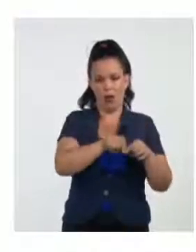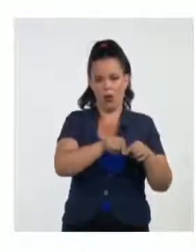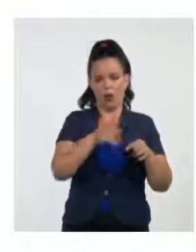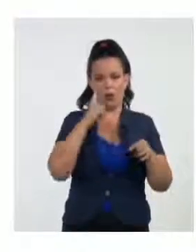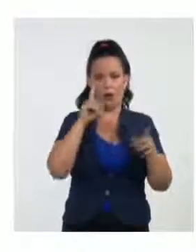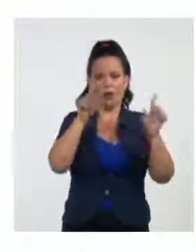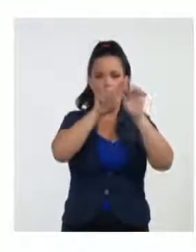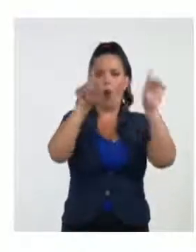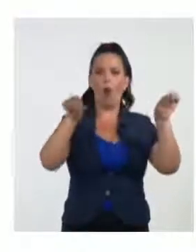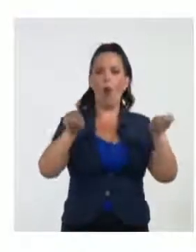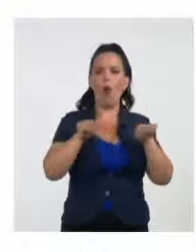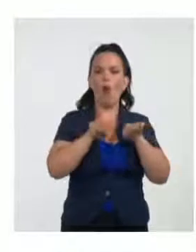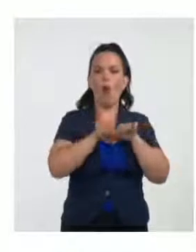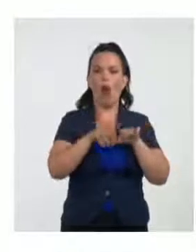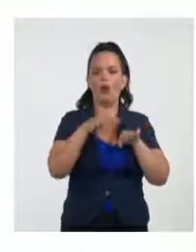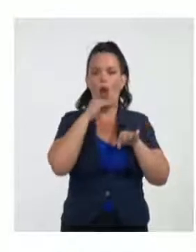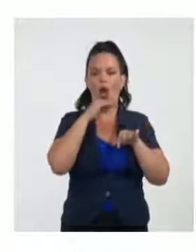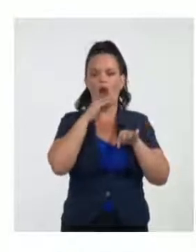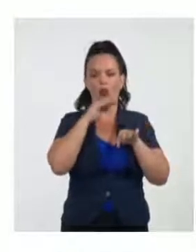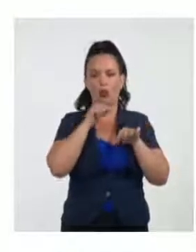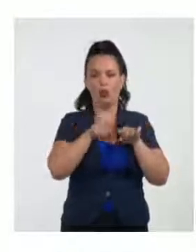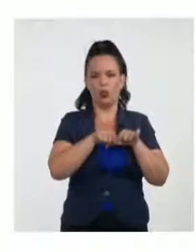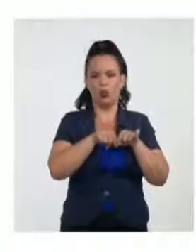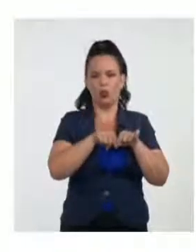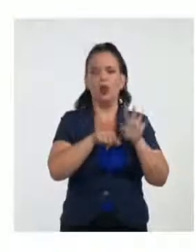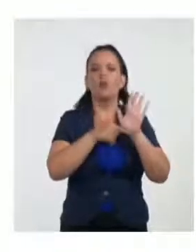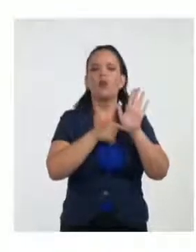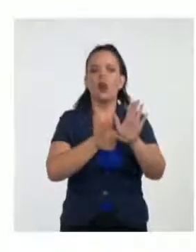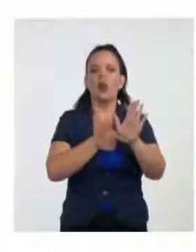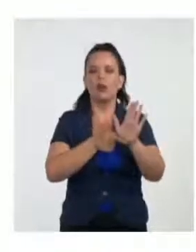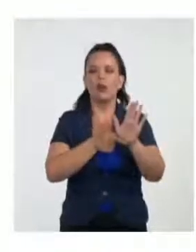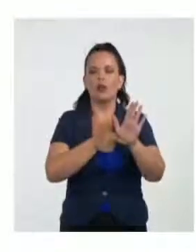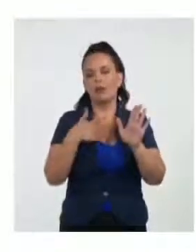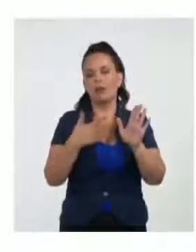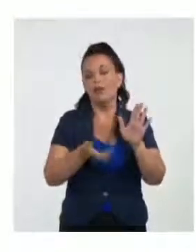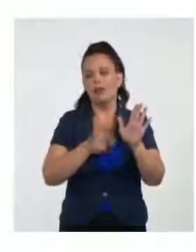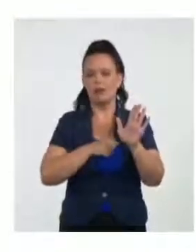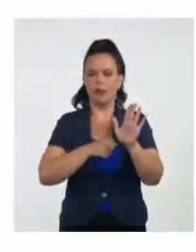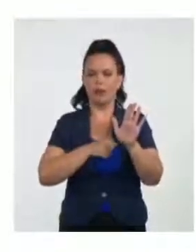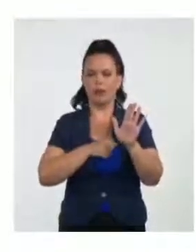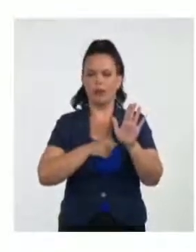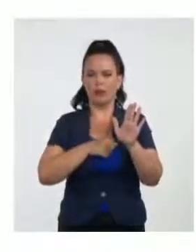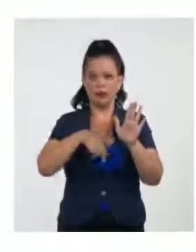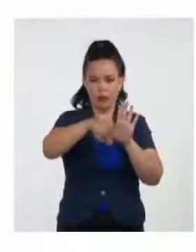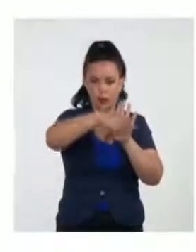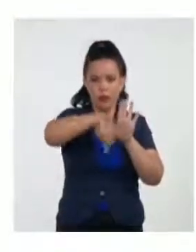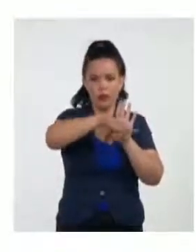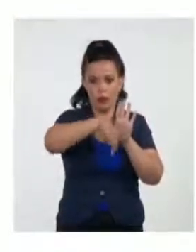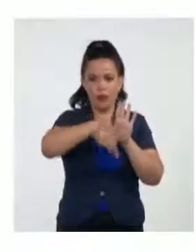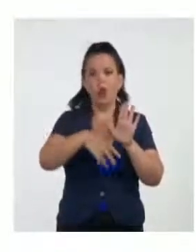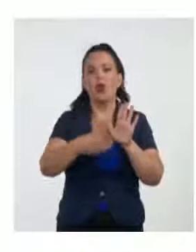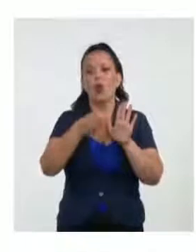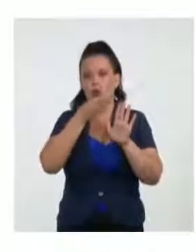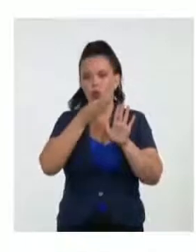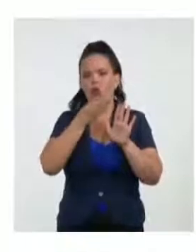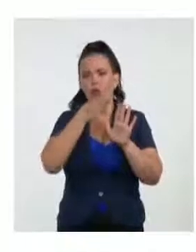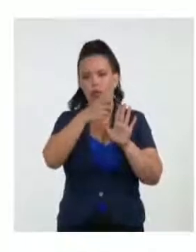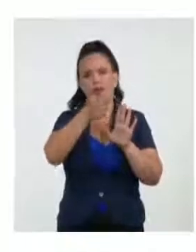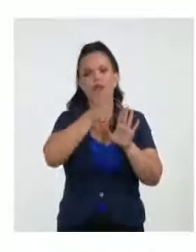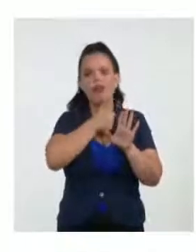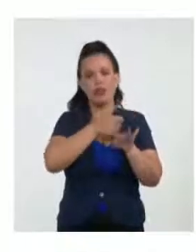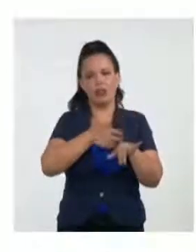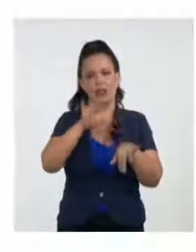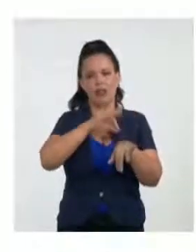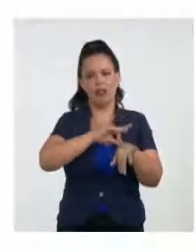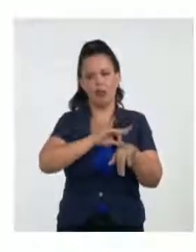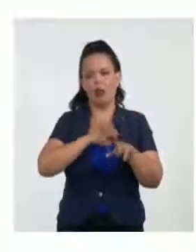ve, existe una probabilidad de que esas personas enfermen. Bueno, esa probabilidad, ¿por qué está dada? Bueno,